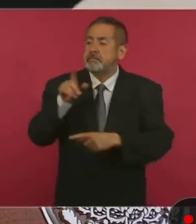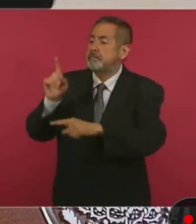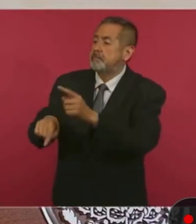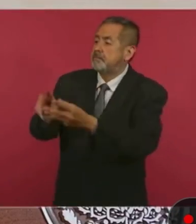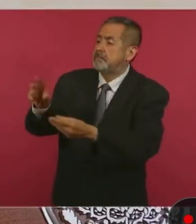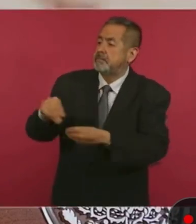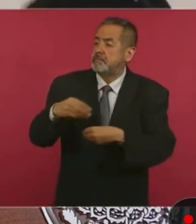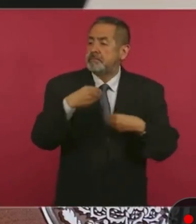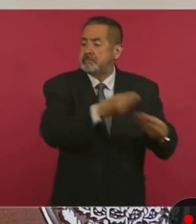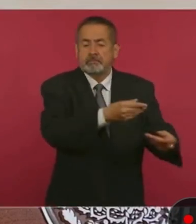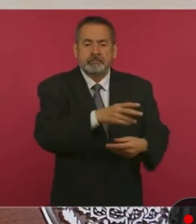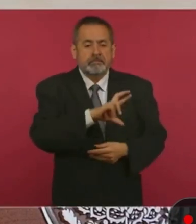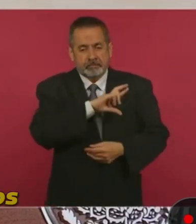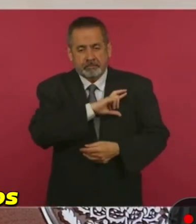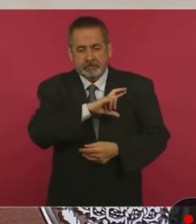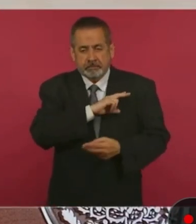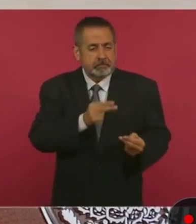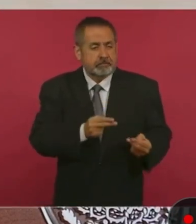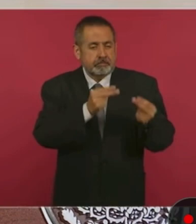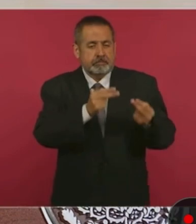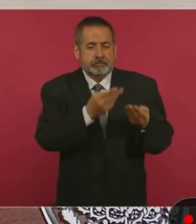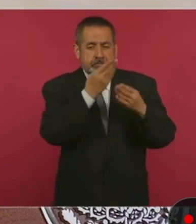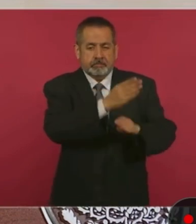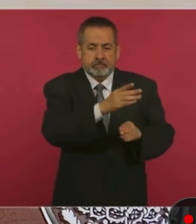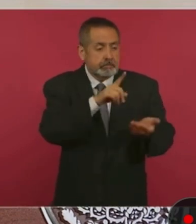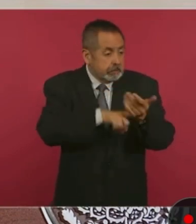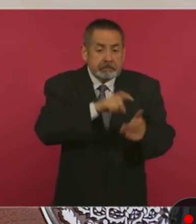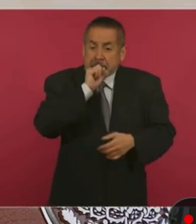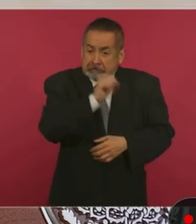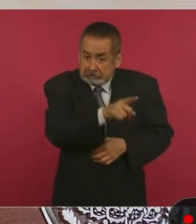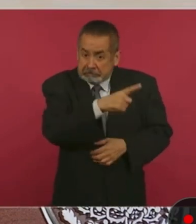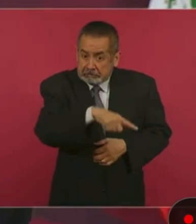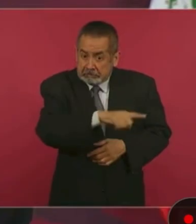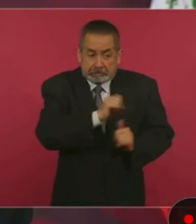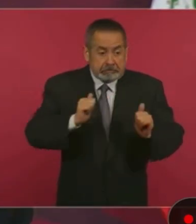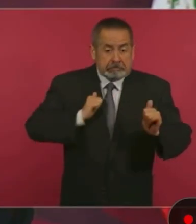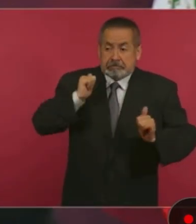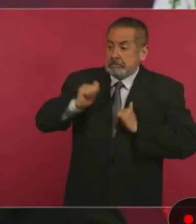y se quedaron ellos mismos con los bancos.